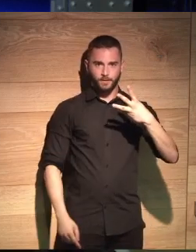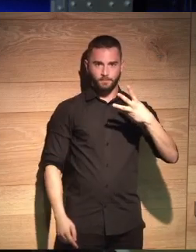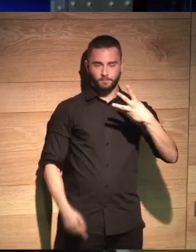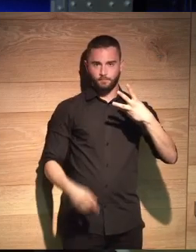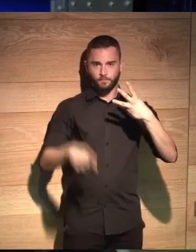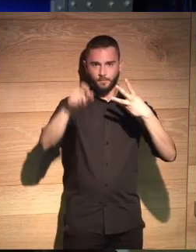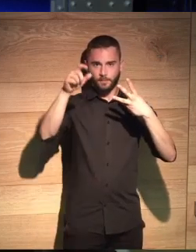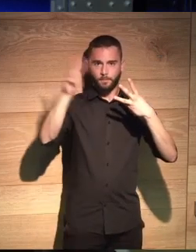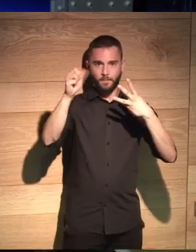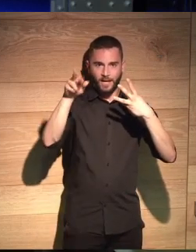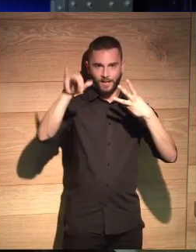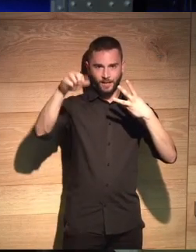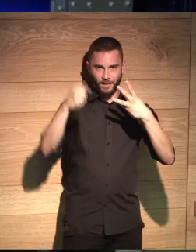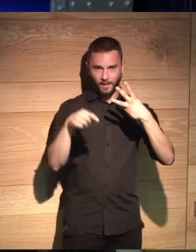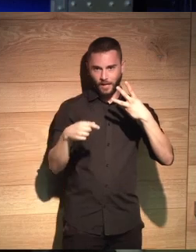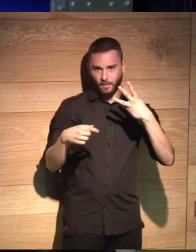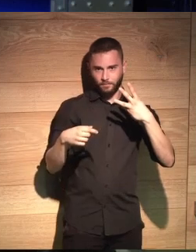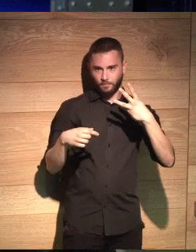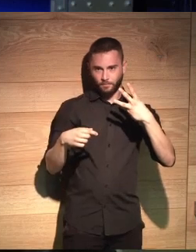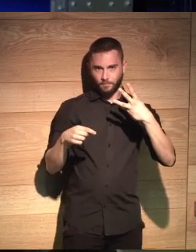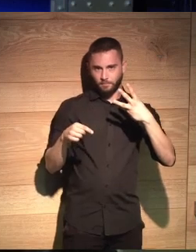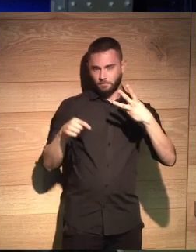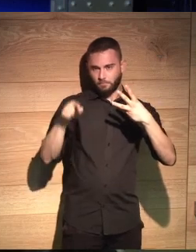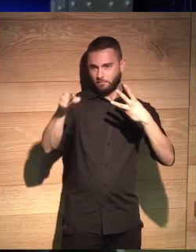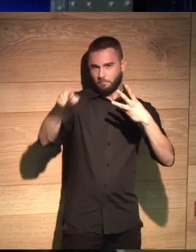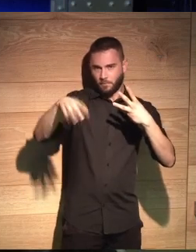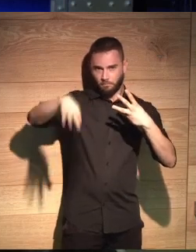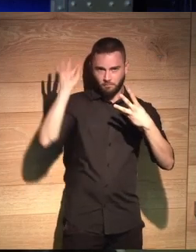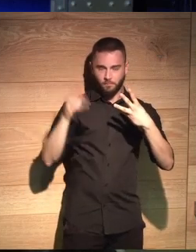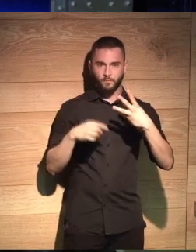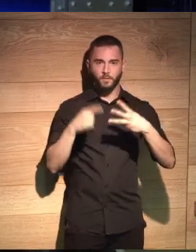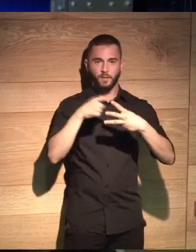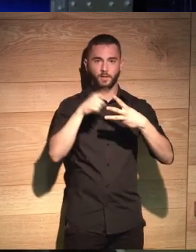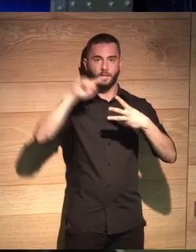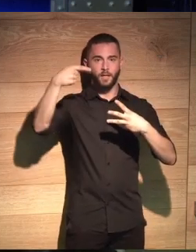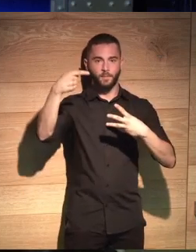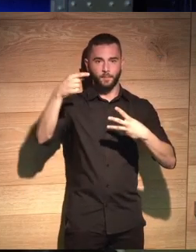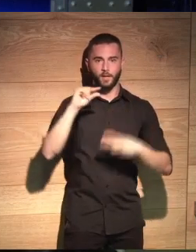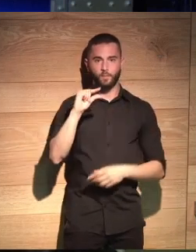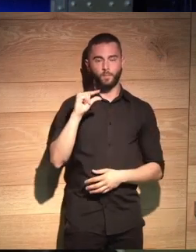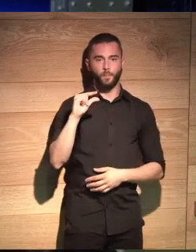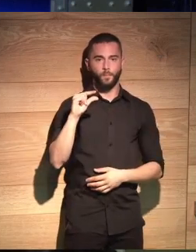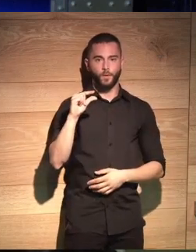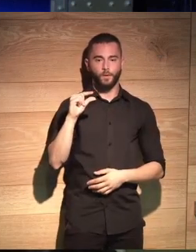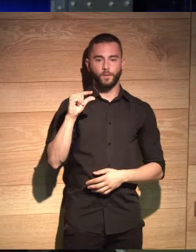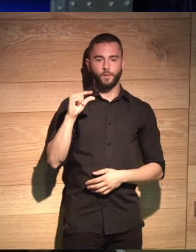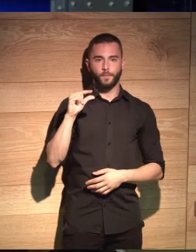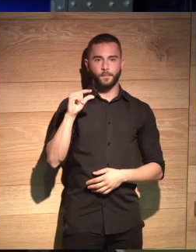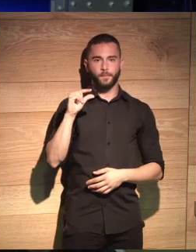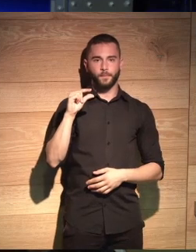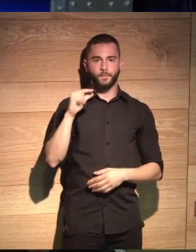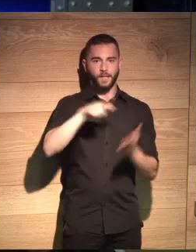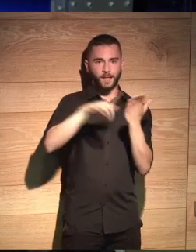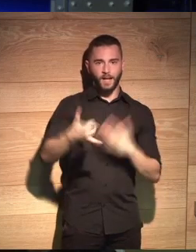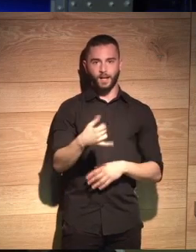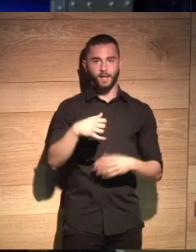ella que decida cuál de ellas preguntar. La primera tiene que ver un poco con lo que ha comentado se ha comentado por ahí de la